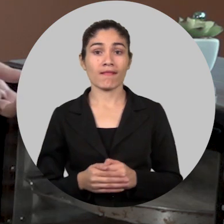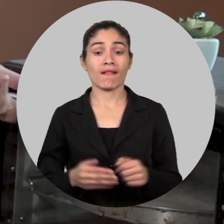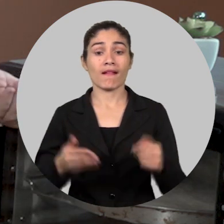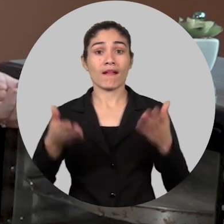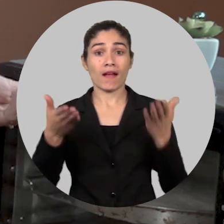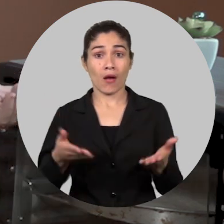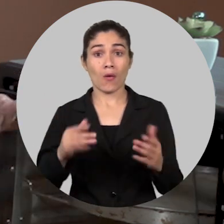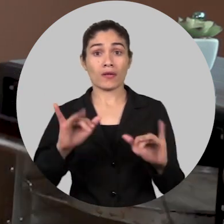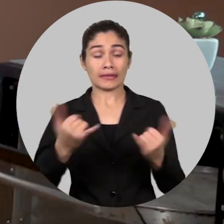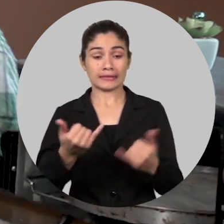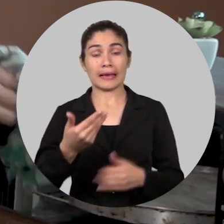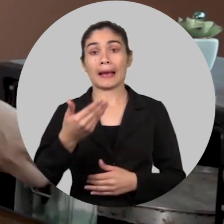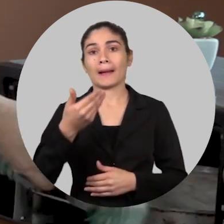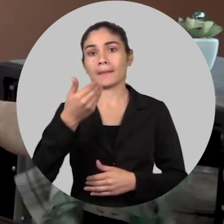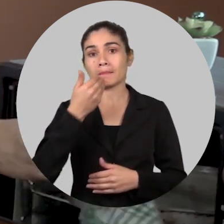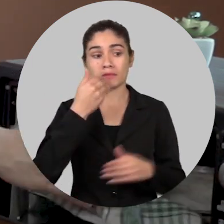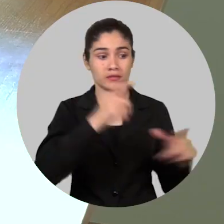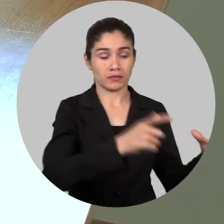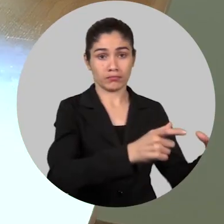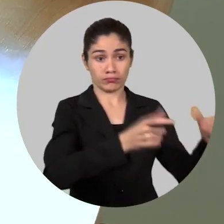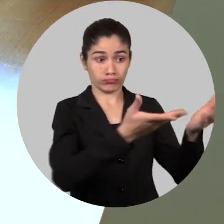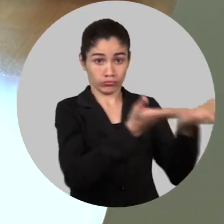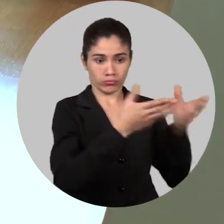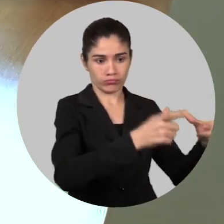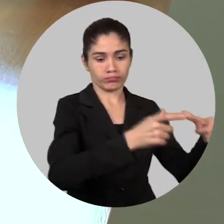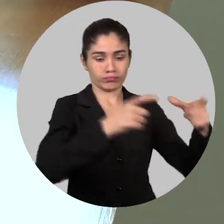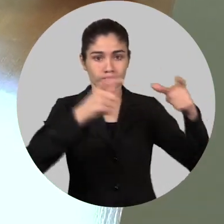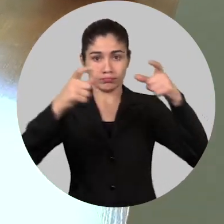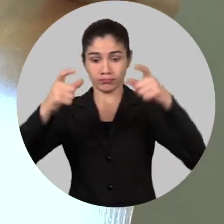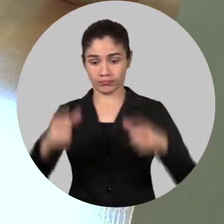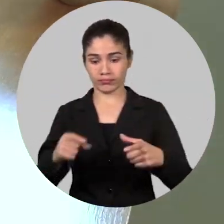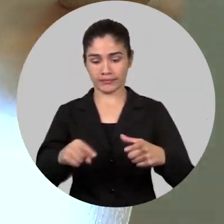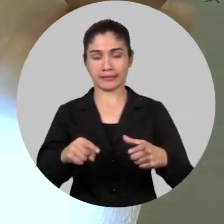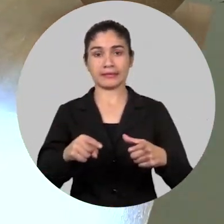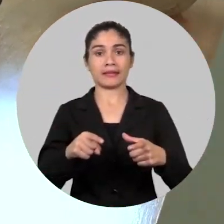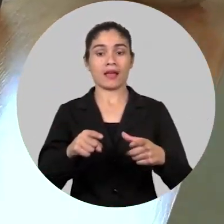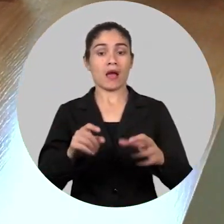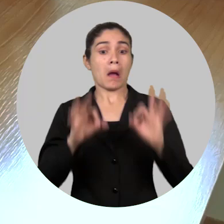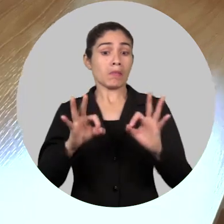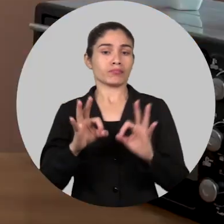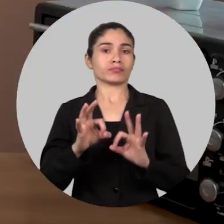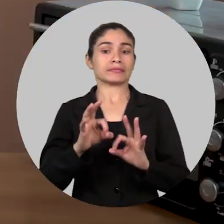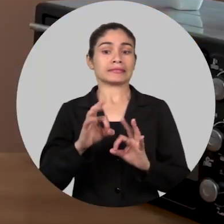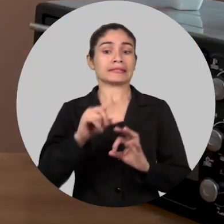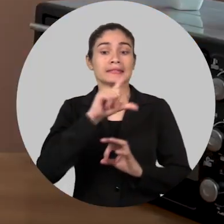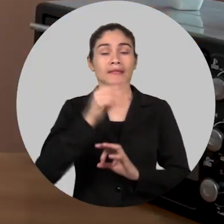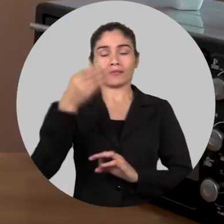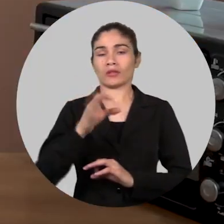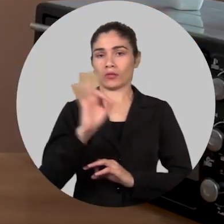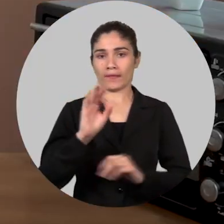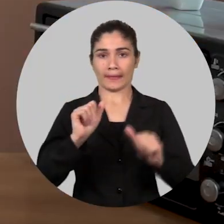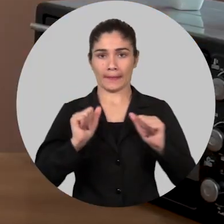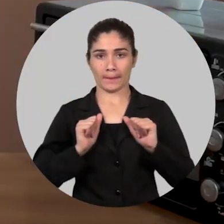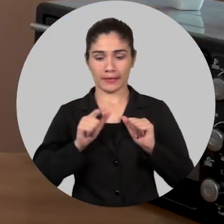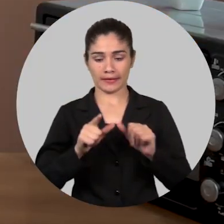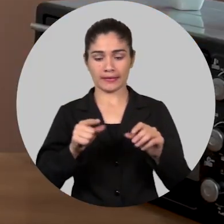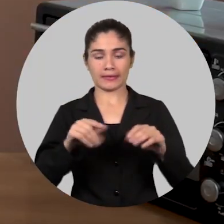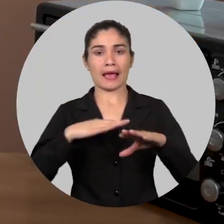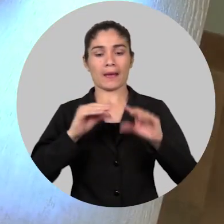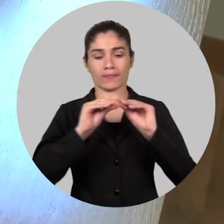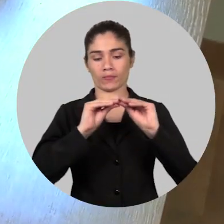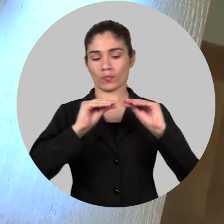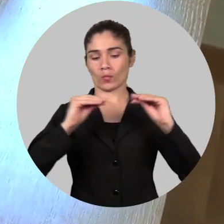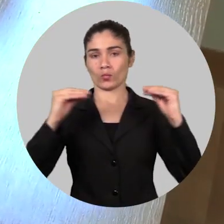Bueno, ahora en este momento estamos quitando nuestra prepizza del horno. Esto está así, piso a